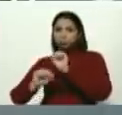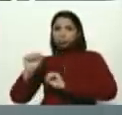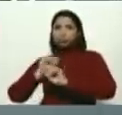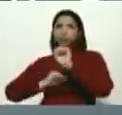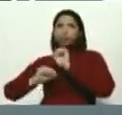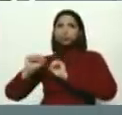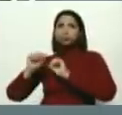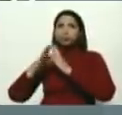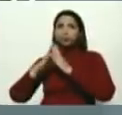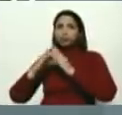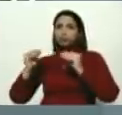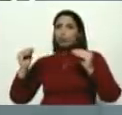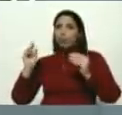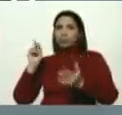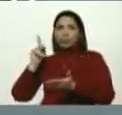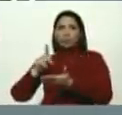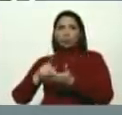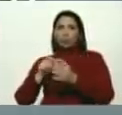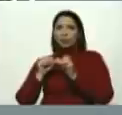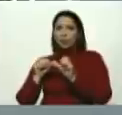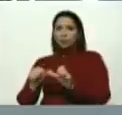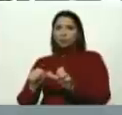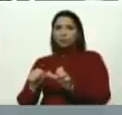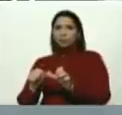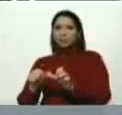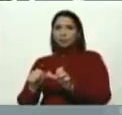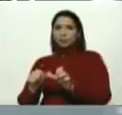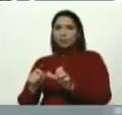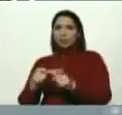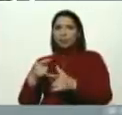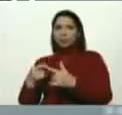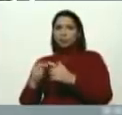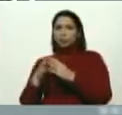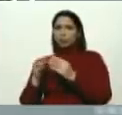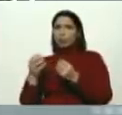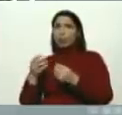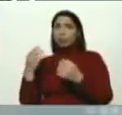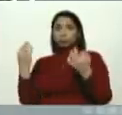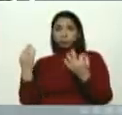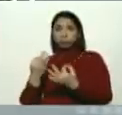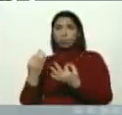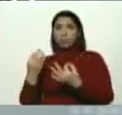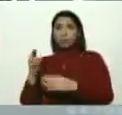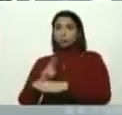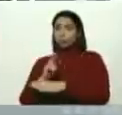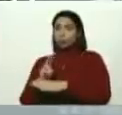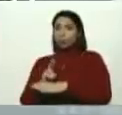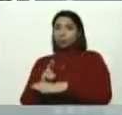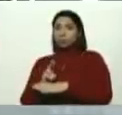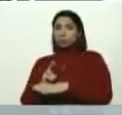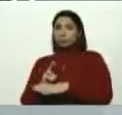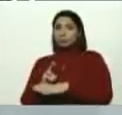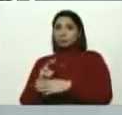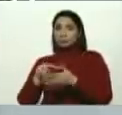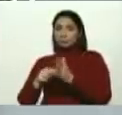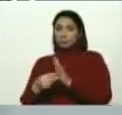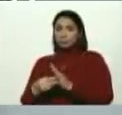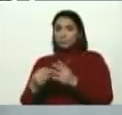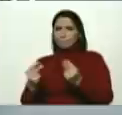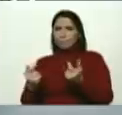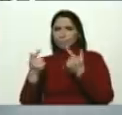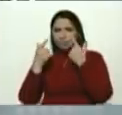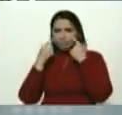¿ves? Todo eso llegó para quedarse y todo es válido en ese sentido. Estar pendiente,